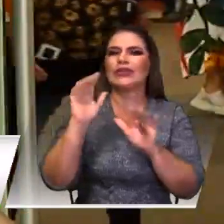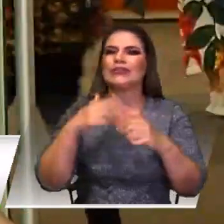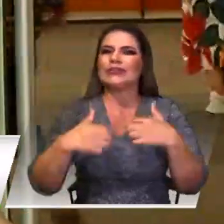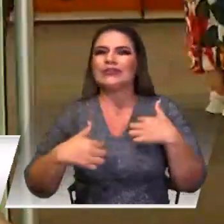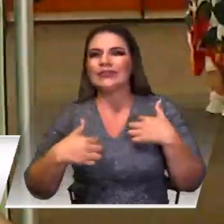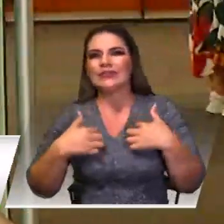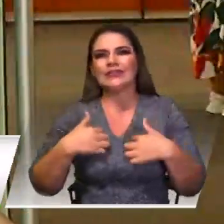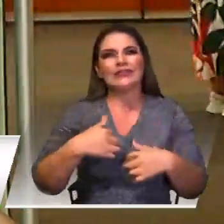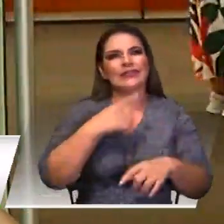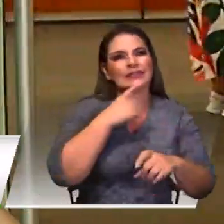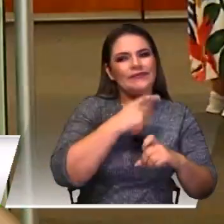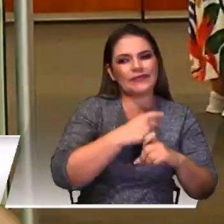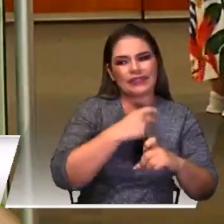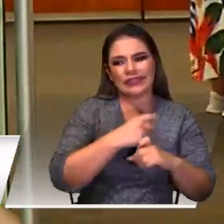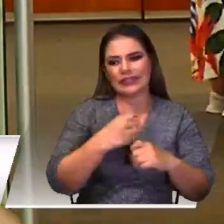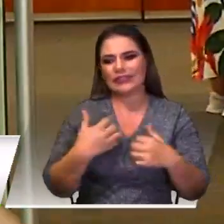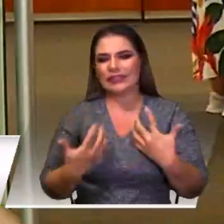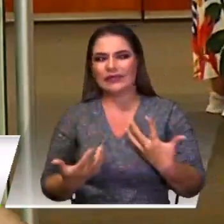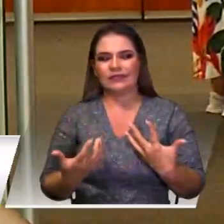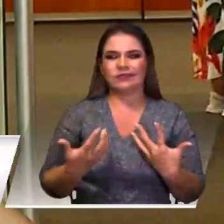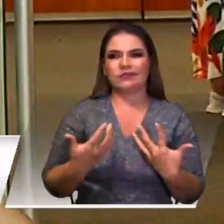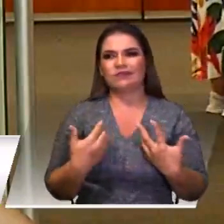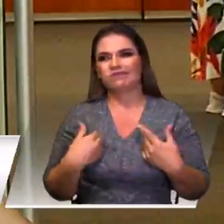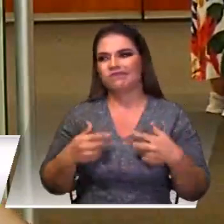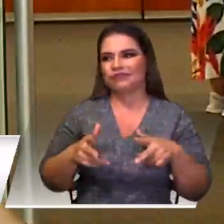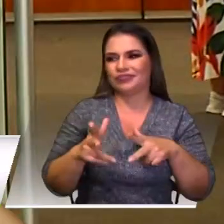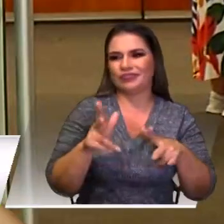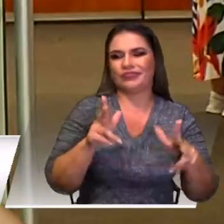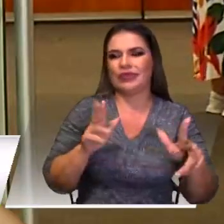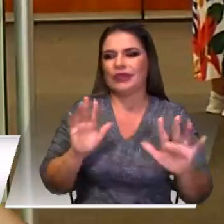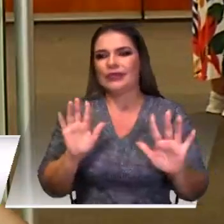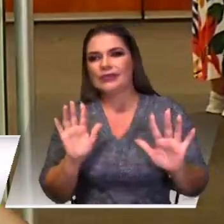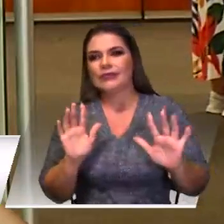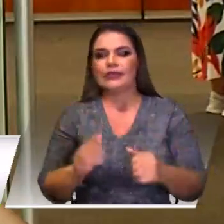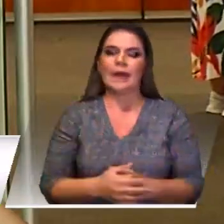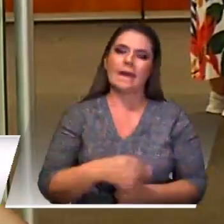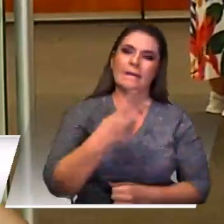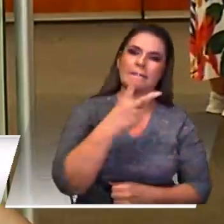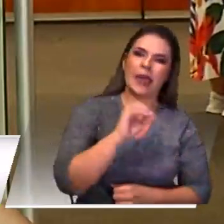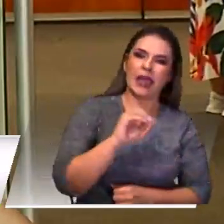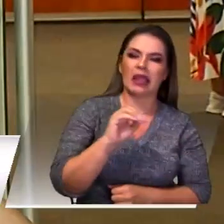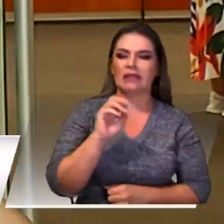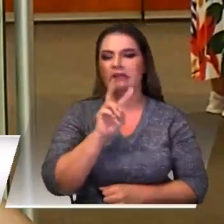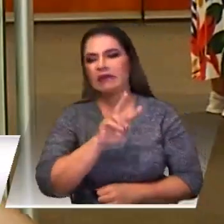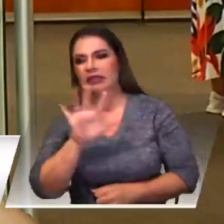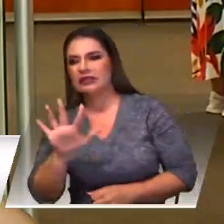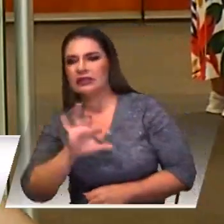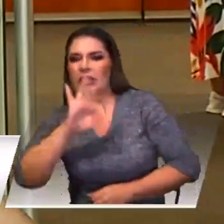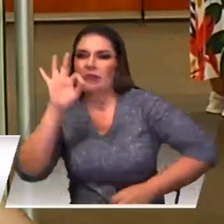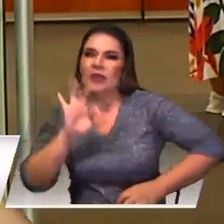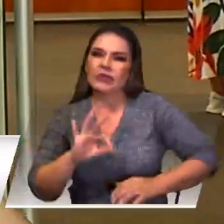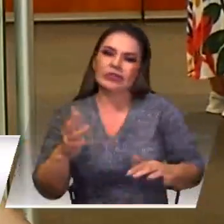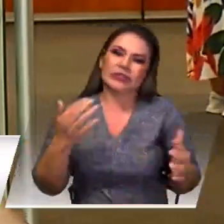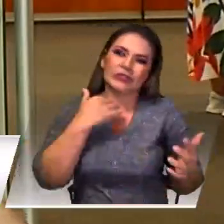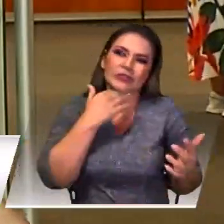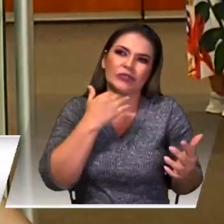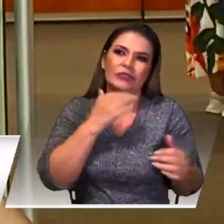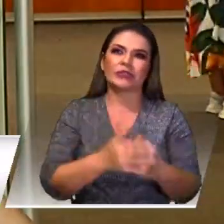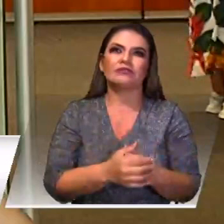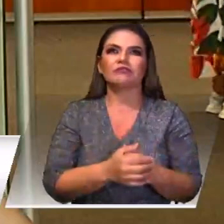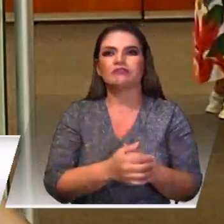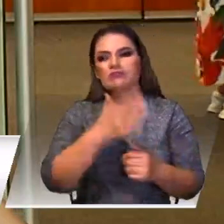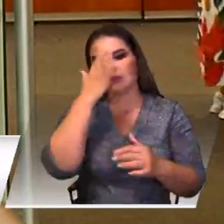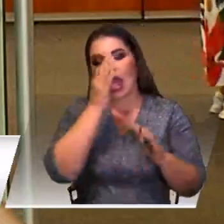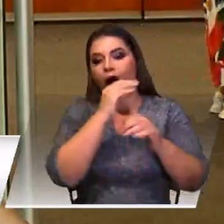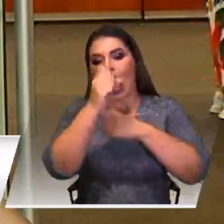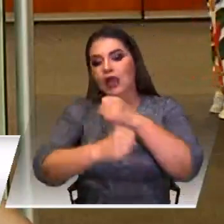todavía está muy temerosa de viajar, entonces vamos en un 20-25%, de pronto cerramos el año hasta un